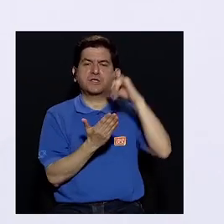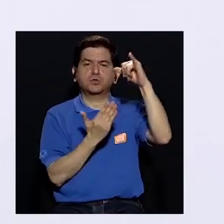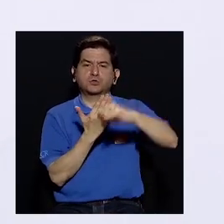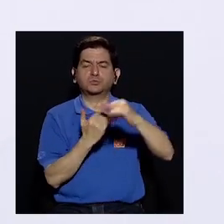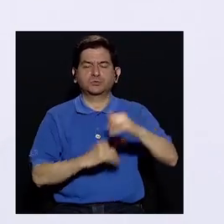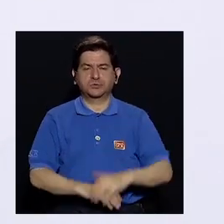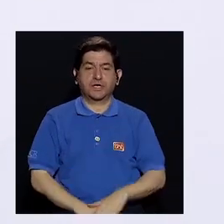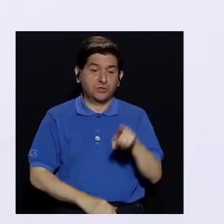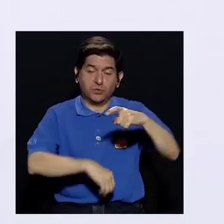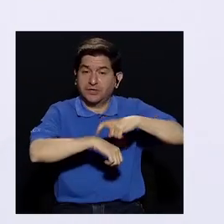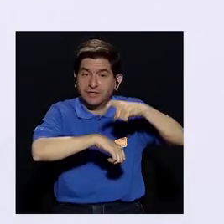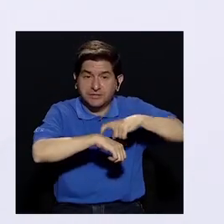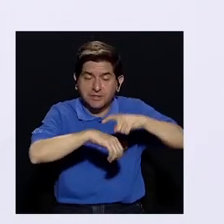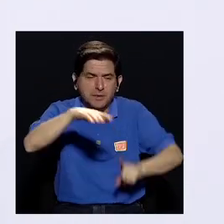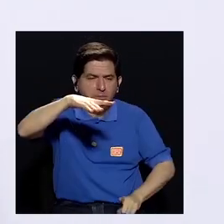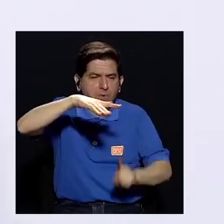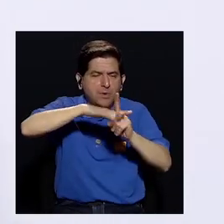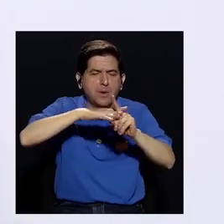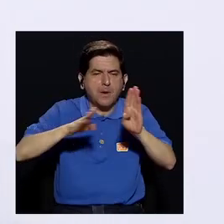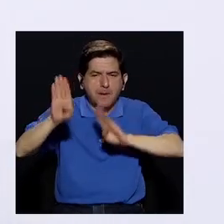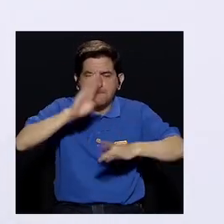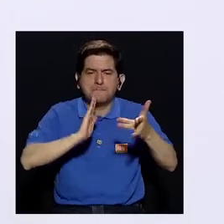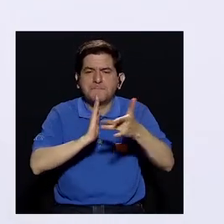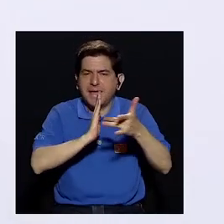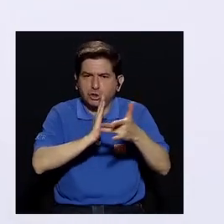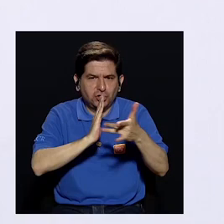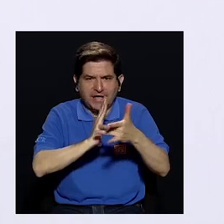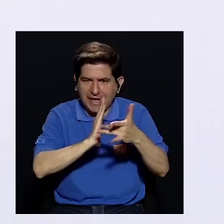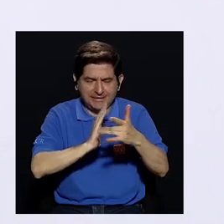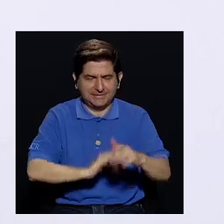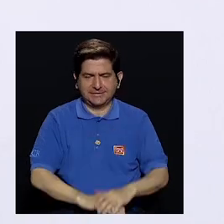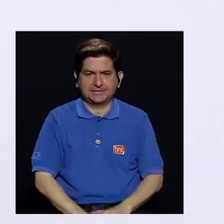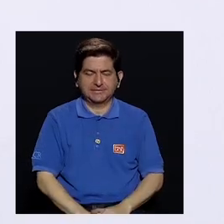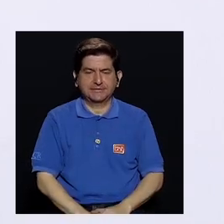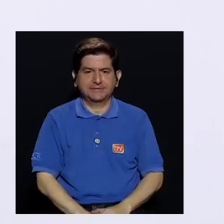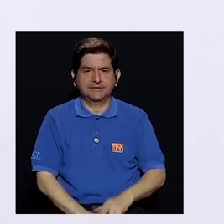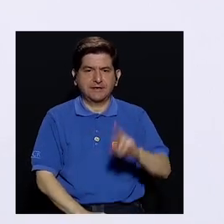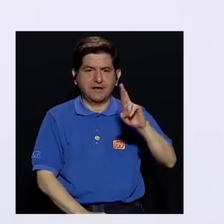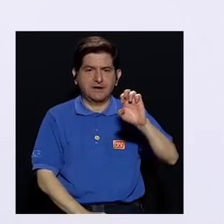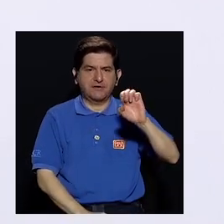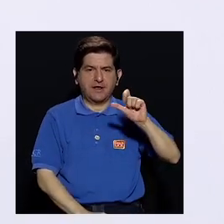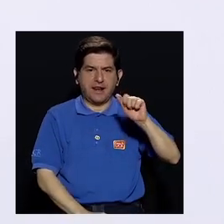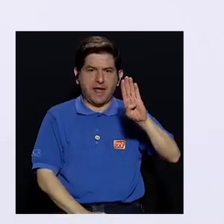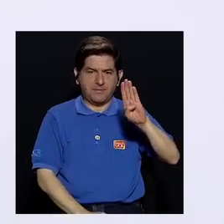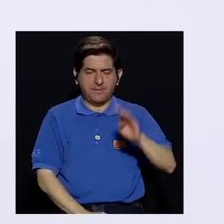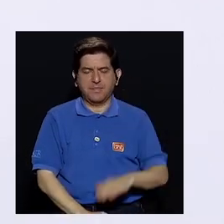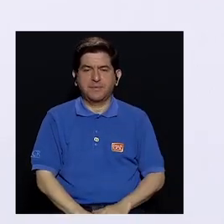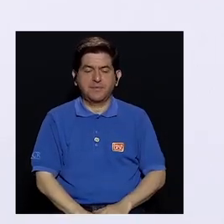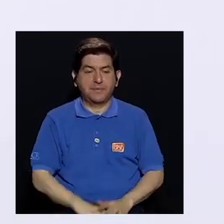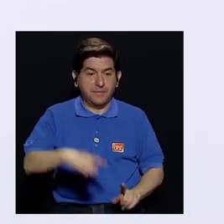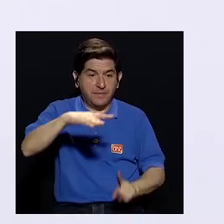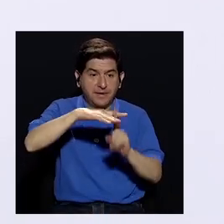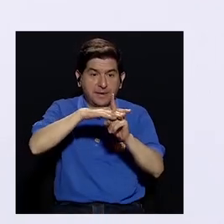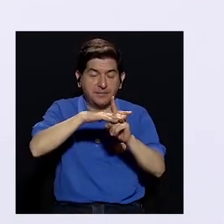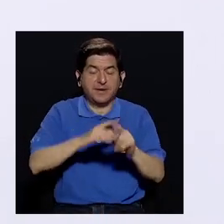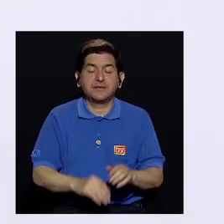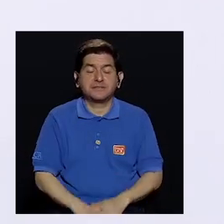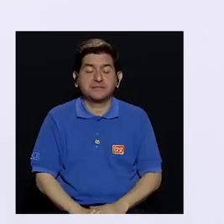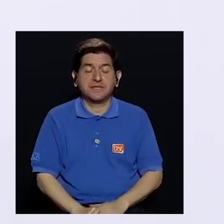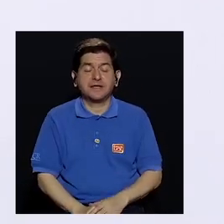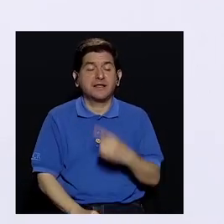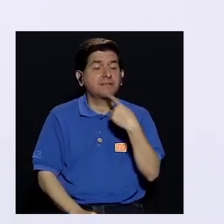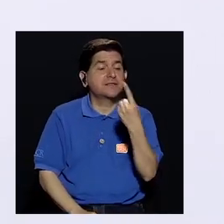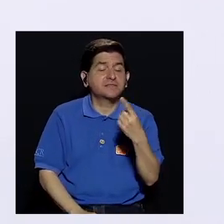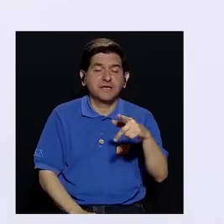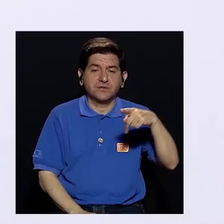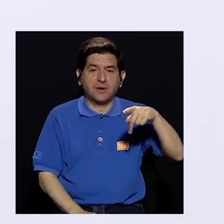proyecto y esa época apareció a la biotecnología y entonces la reina le sugirió al perú de que hiciera